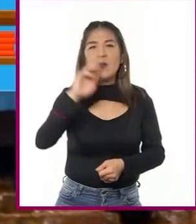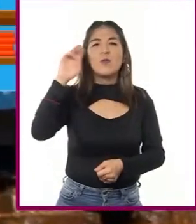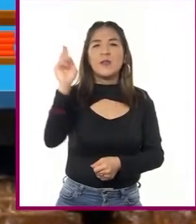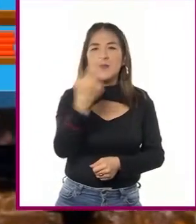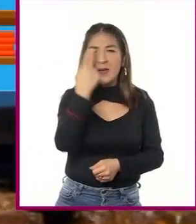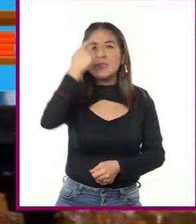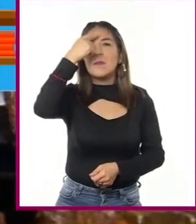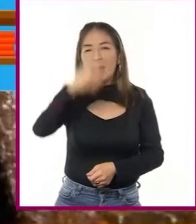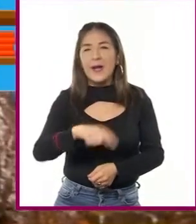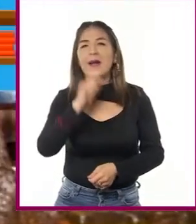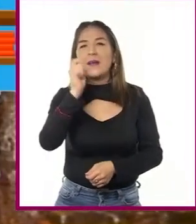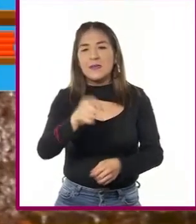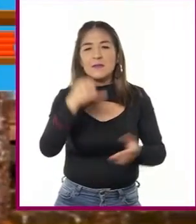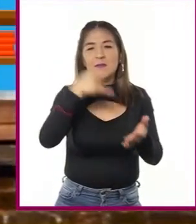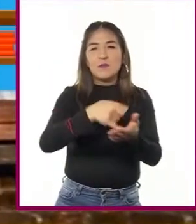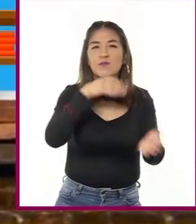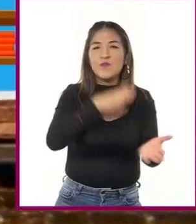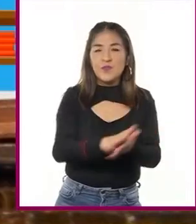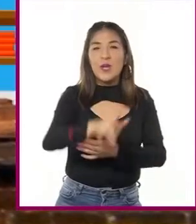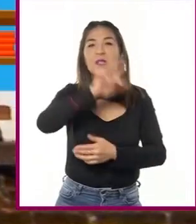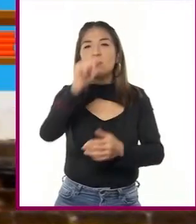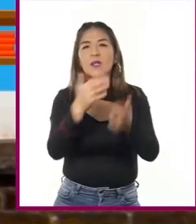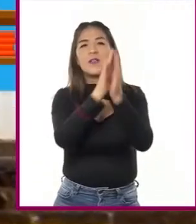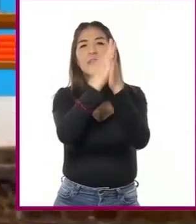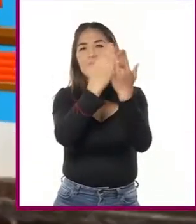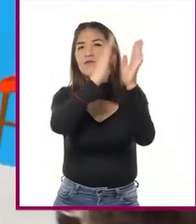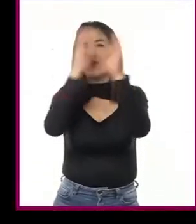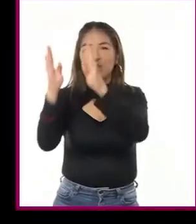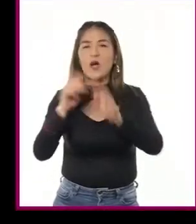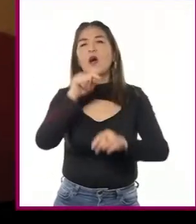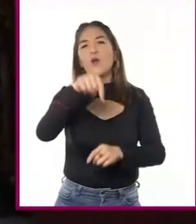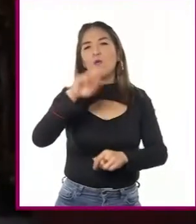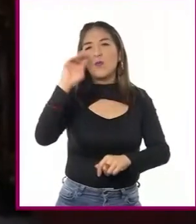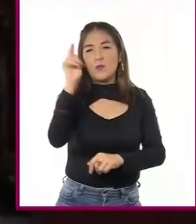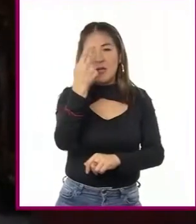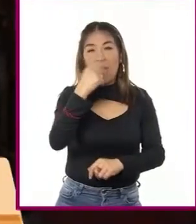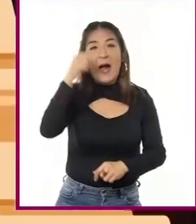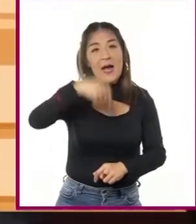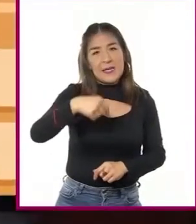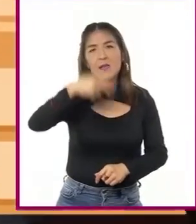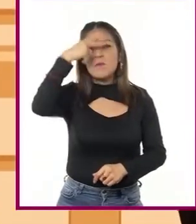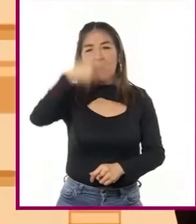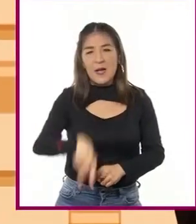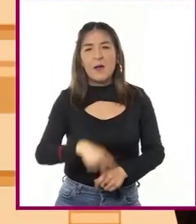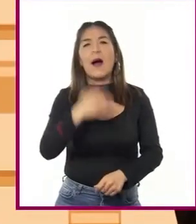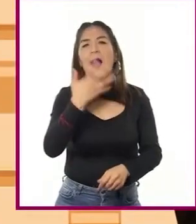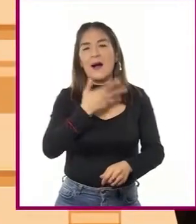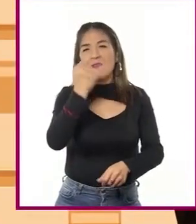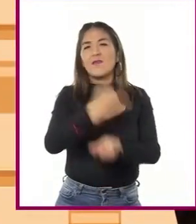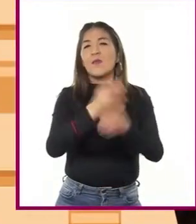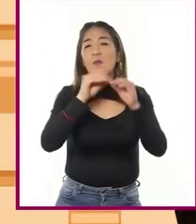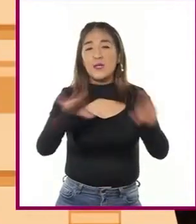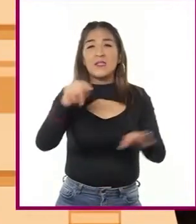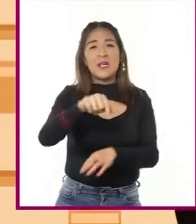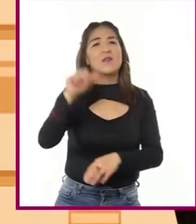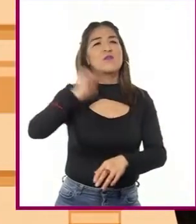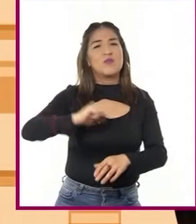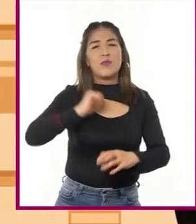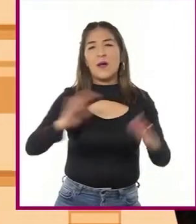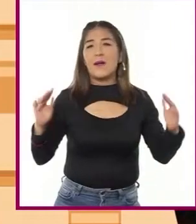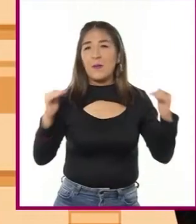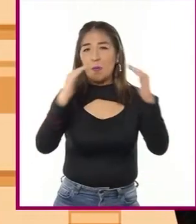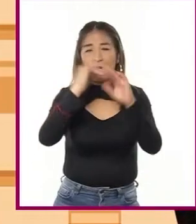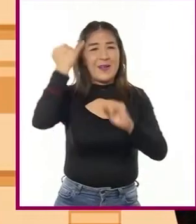Con la invención de la imprenta, se crearon bibliotecas universitarias. En México, se tiene información que en la época prehispánica